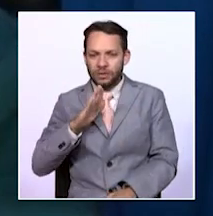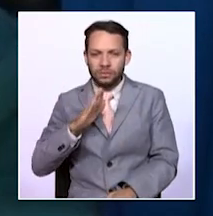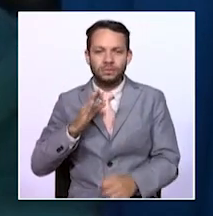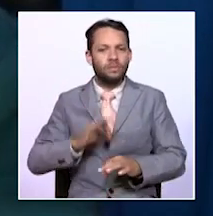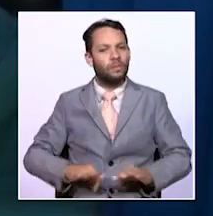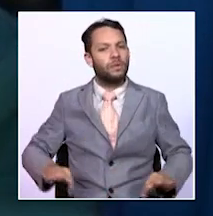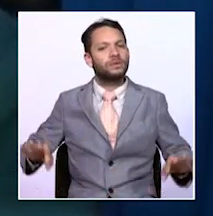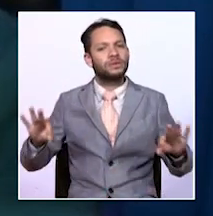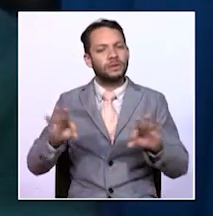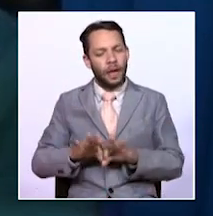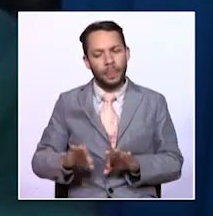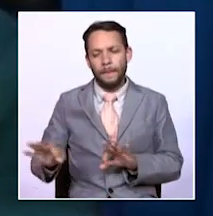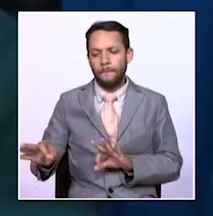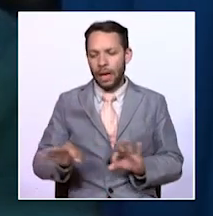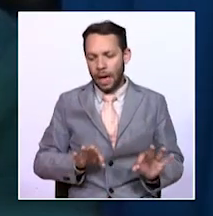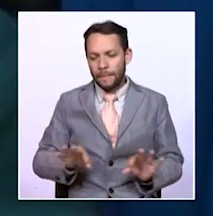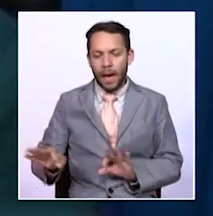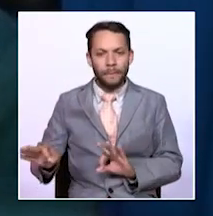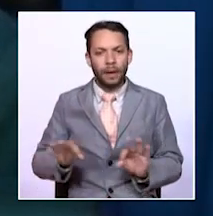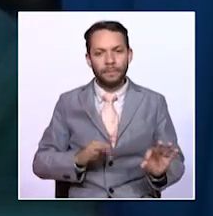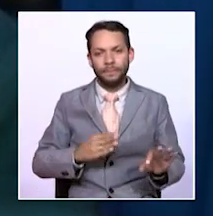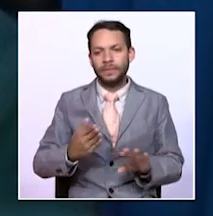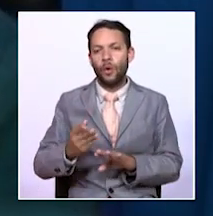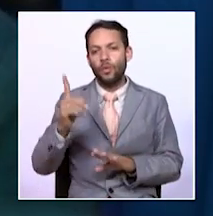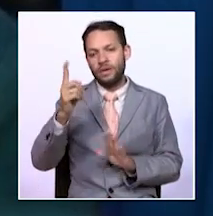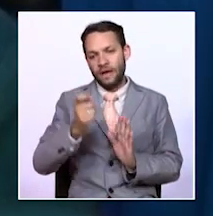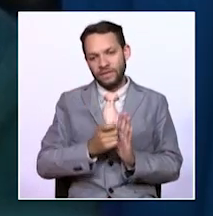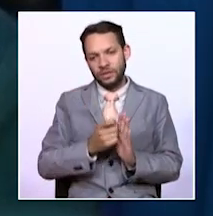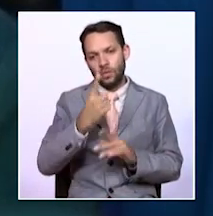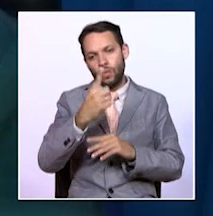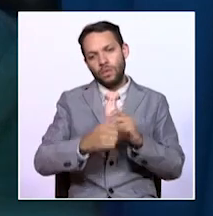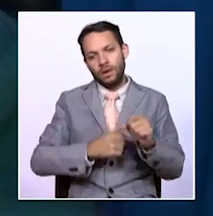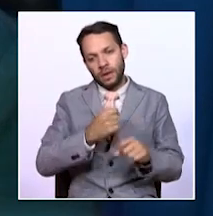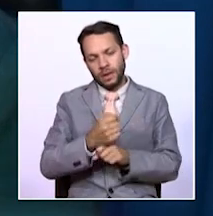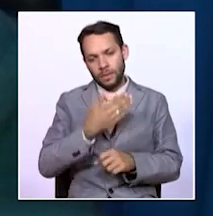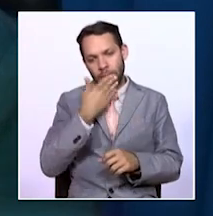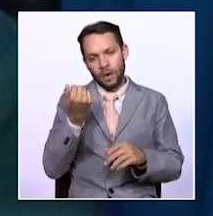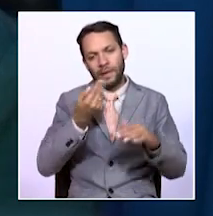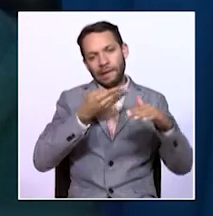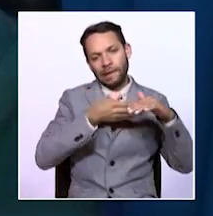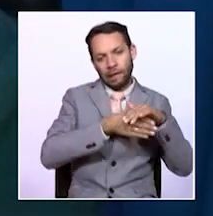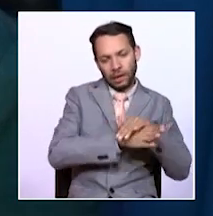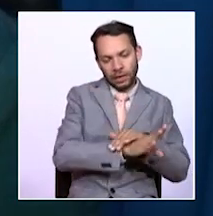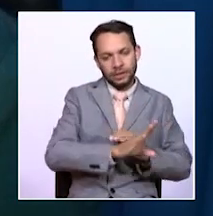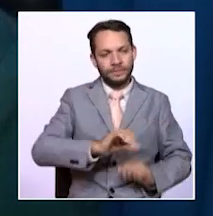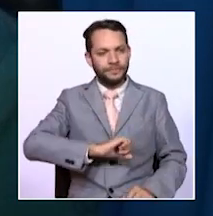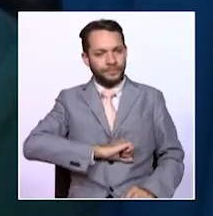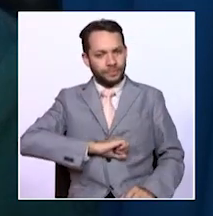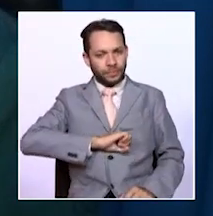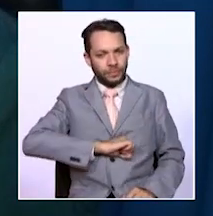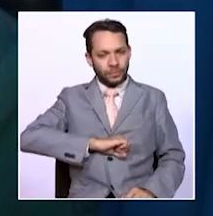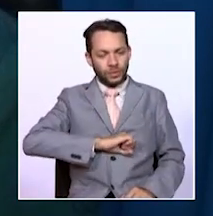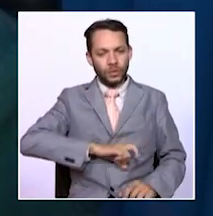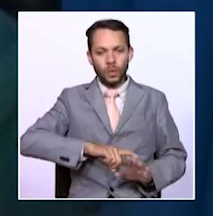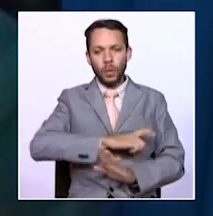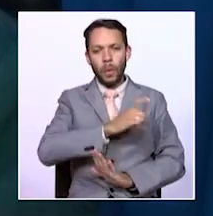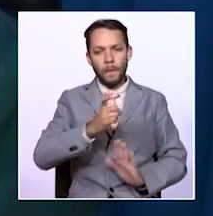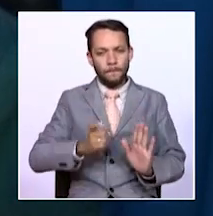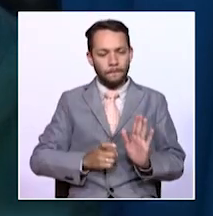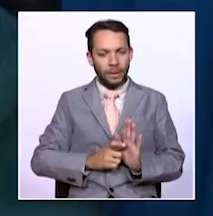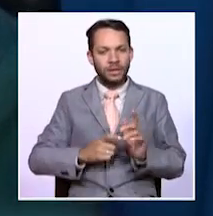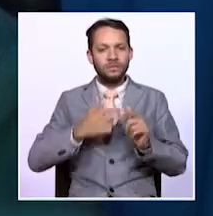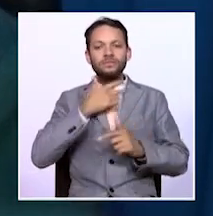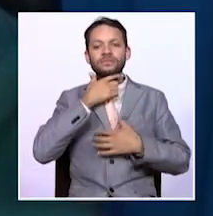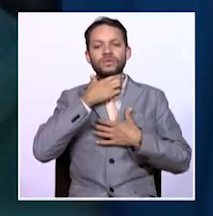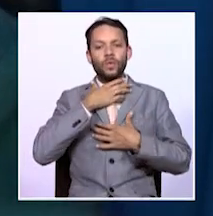para que vengan por lo menos una vez al año y se hagan un examen completo, un barrido ecográfico, que